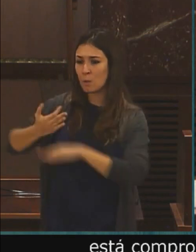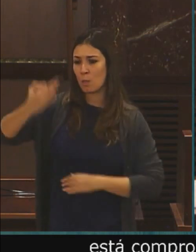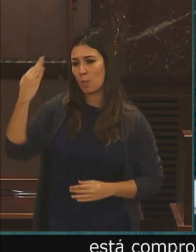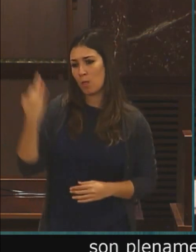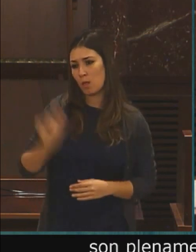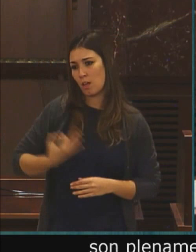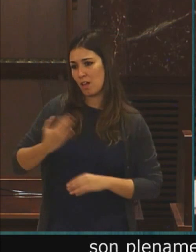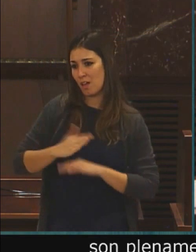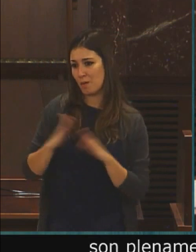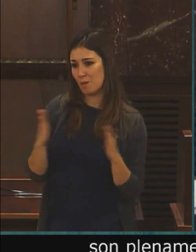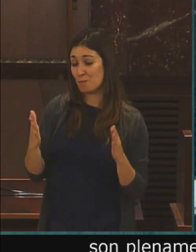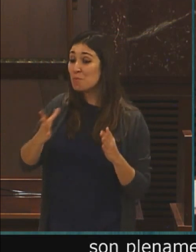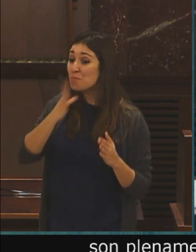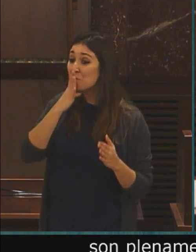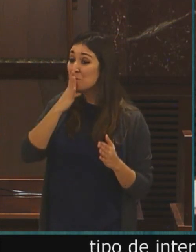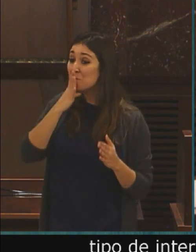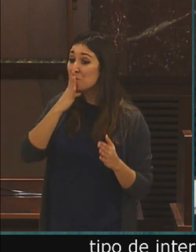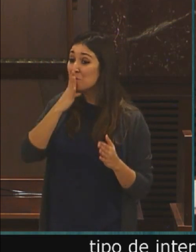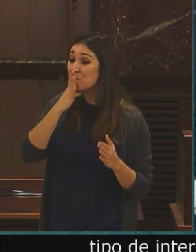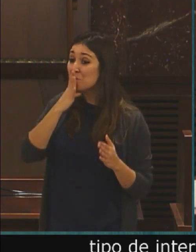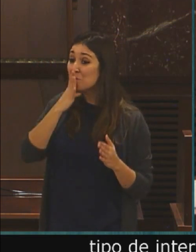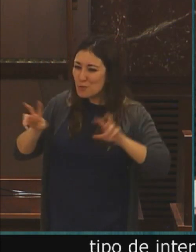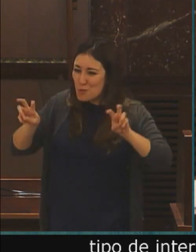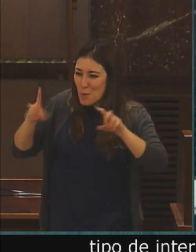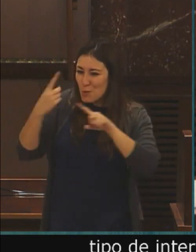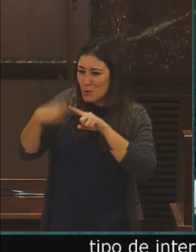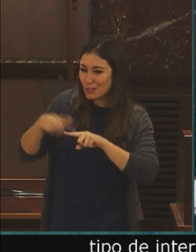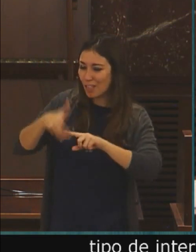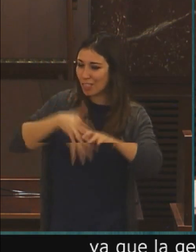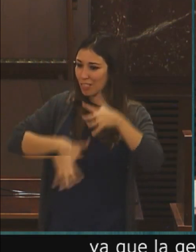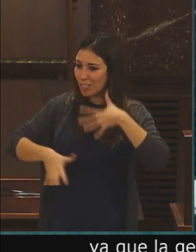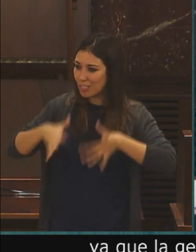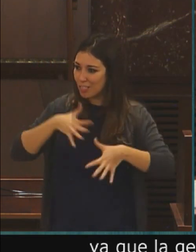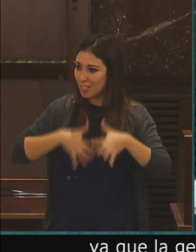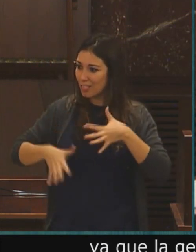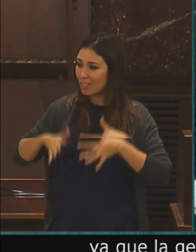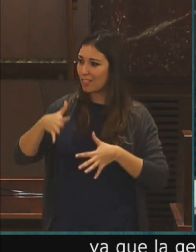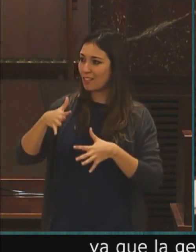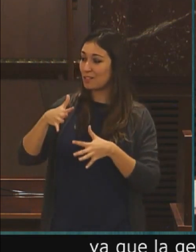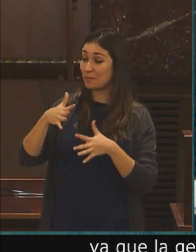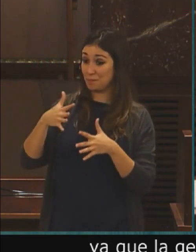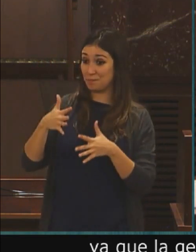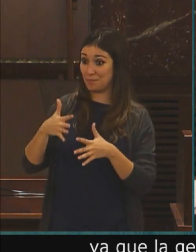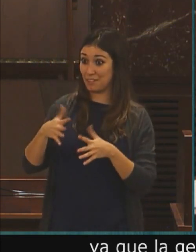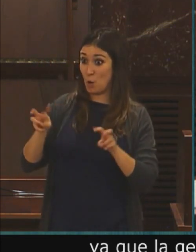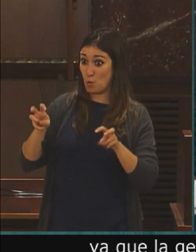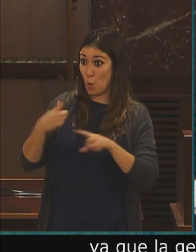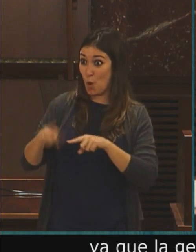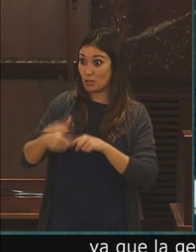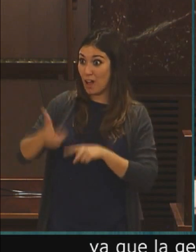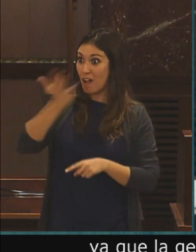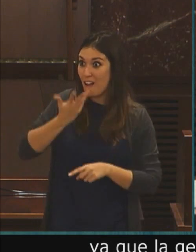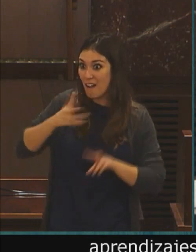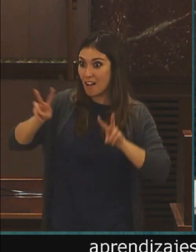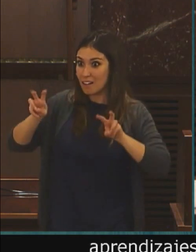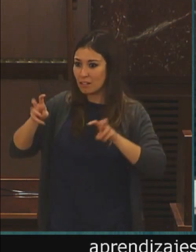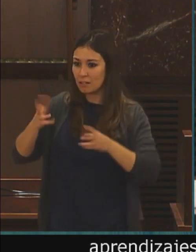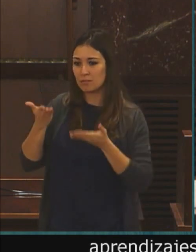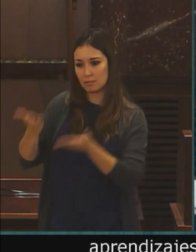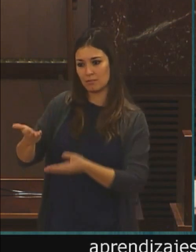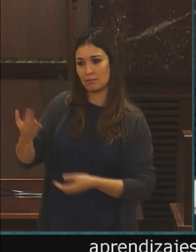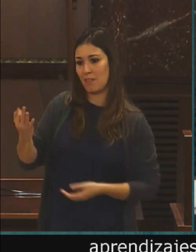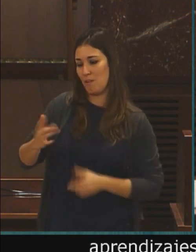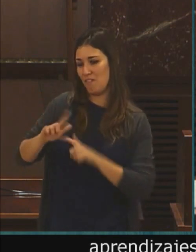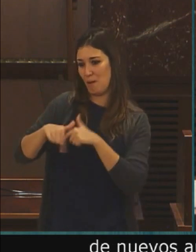fundamental, ya que la generalización de nuevos aprendizajes y ayudar a las familias.